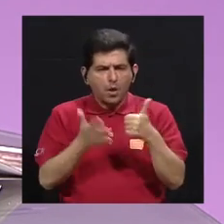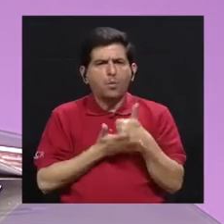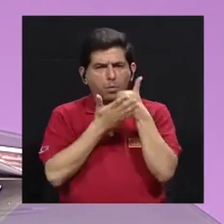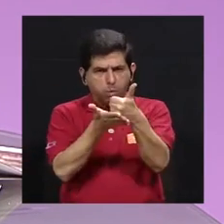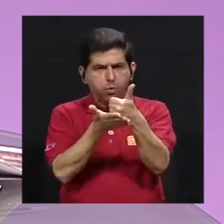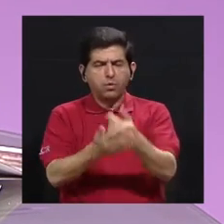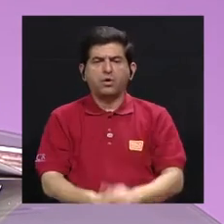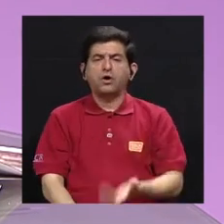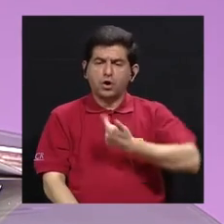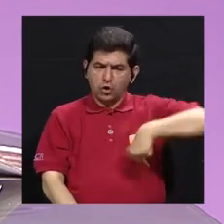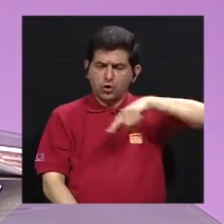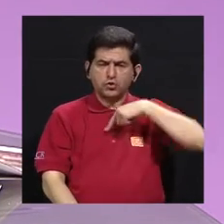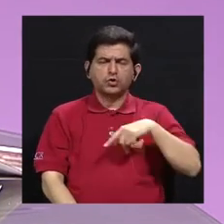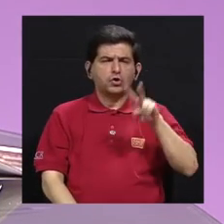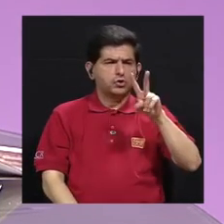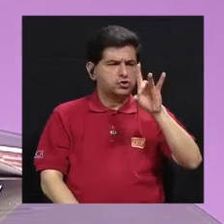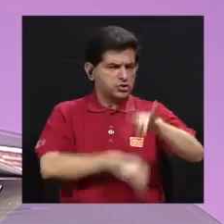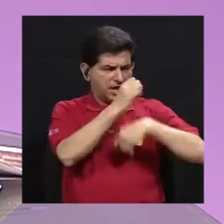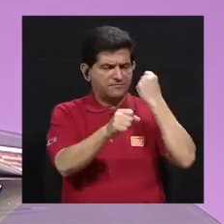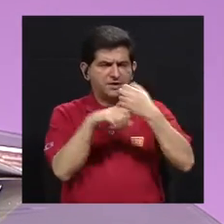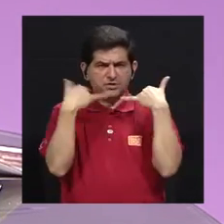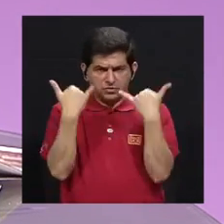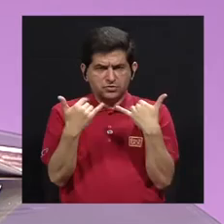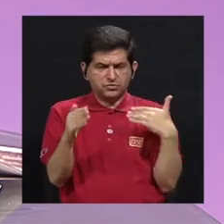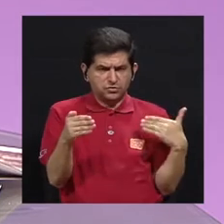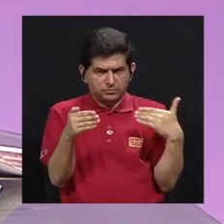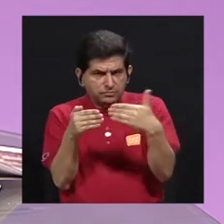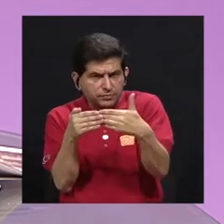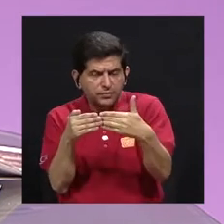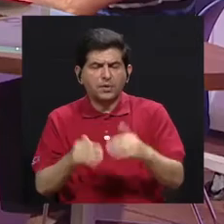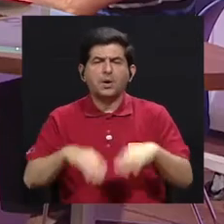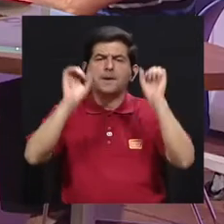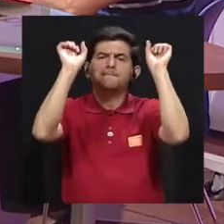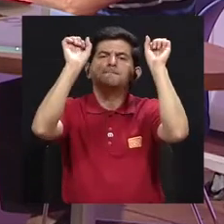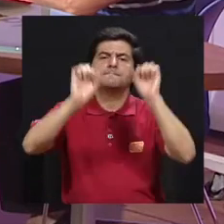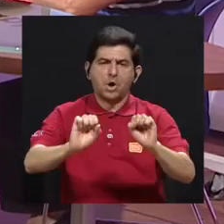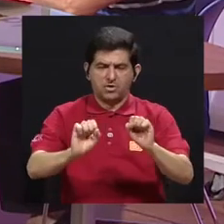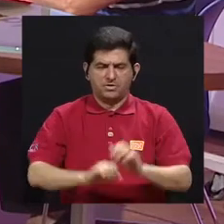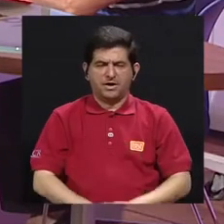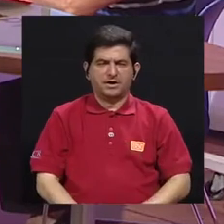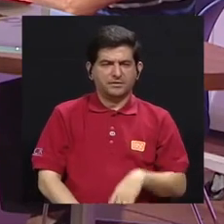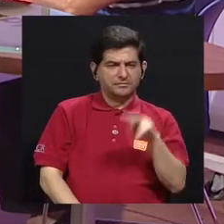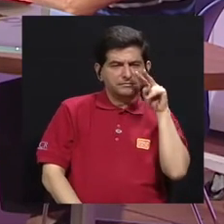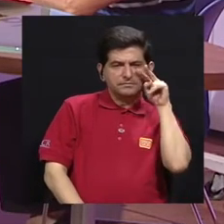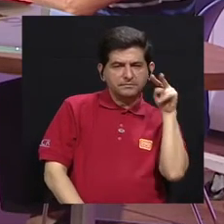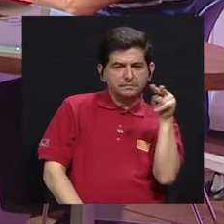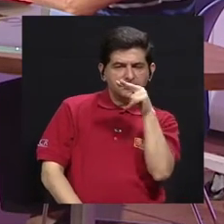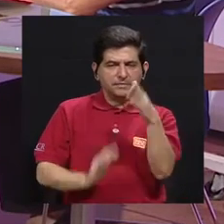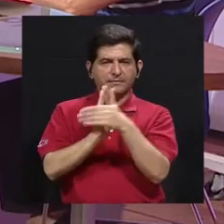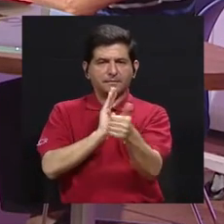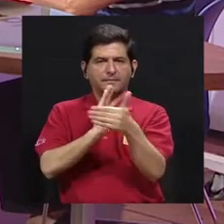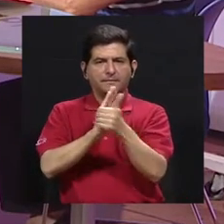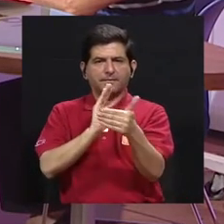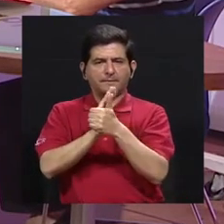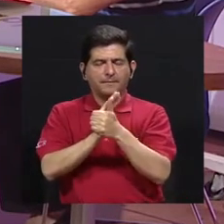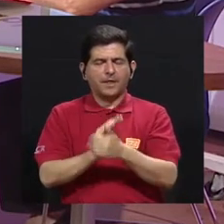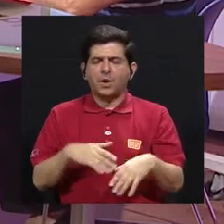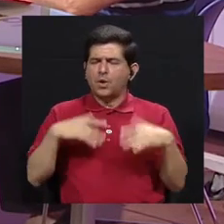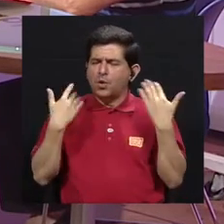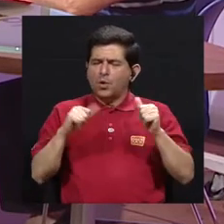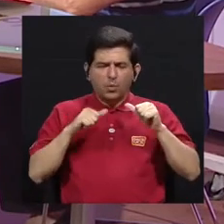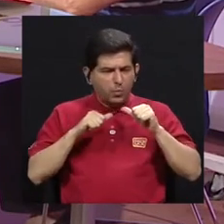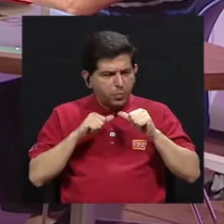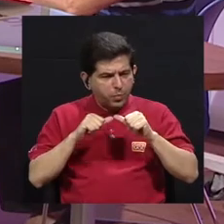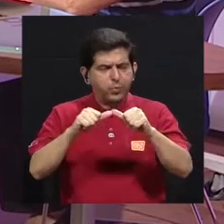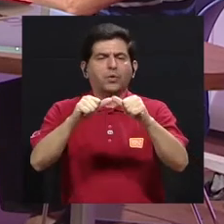realmente nosotros en estos 28 años hemos logrado ver la capacidad ilimitada